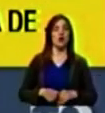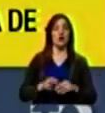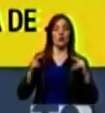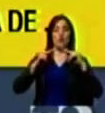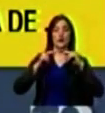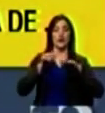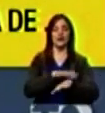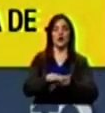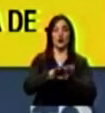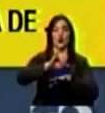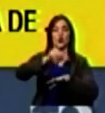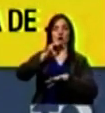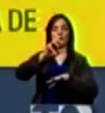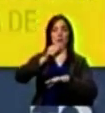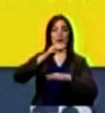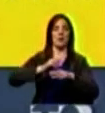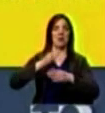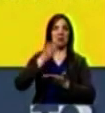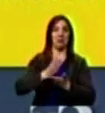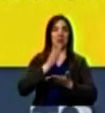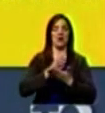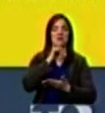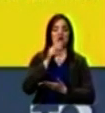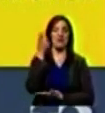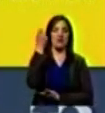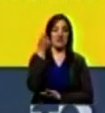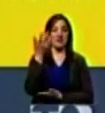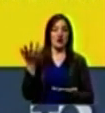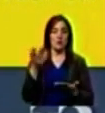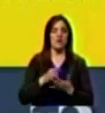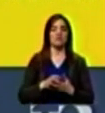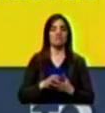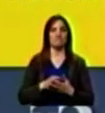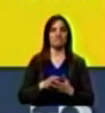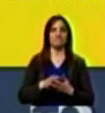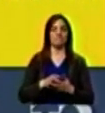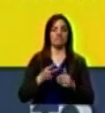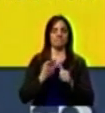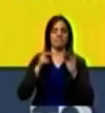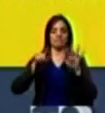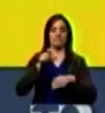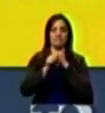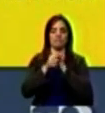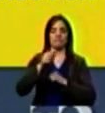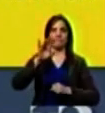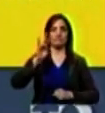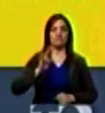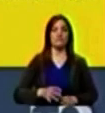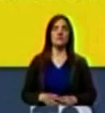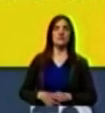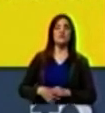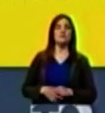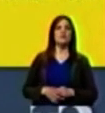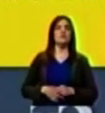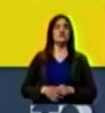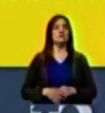los cuales estuvieron paralizados por falta de liquidez en el flujo de planillas durante gran parte del segundo semestre del año 2017, según